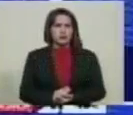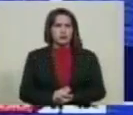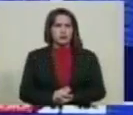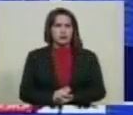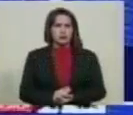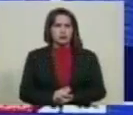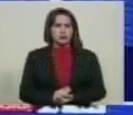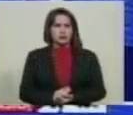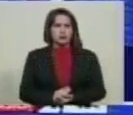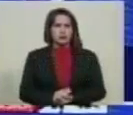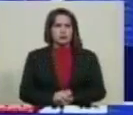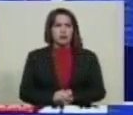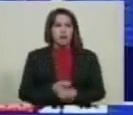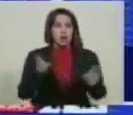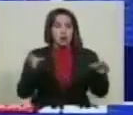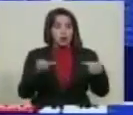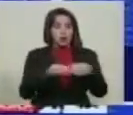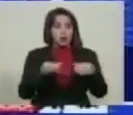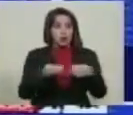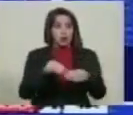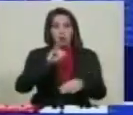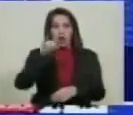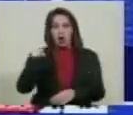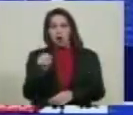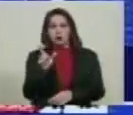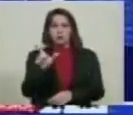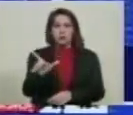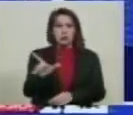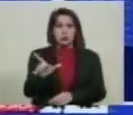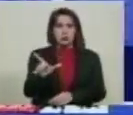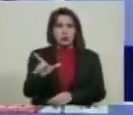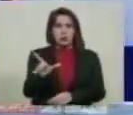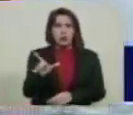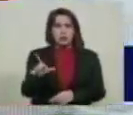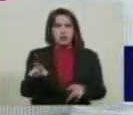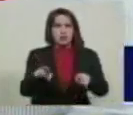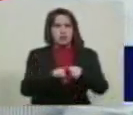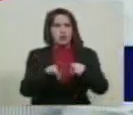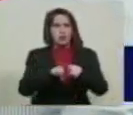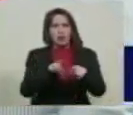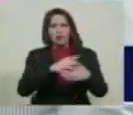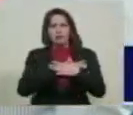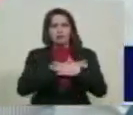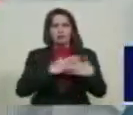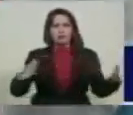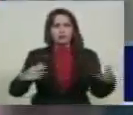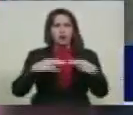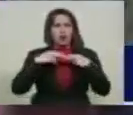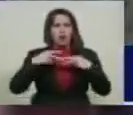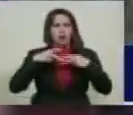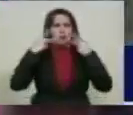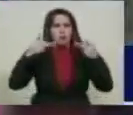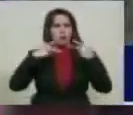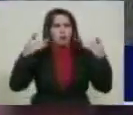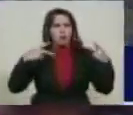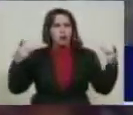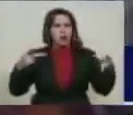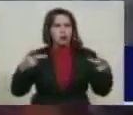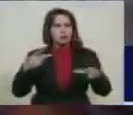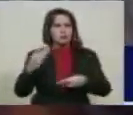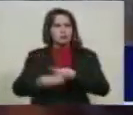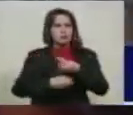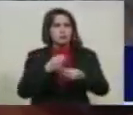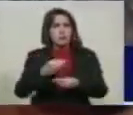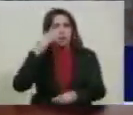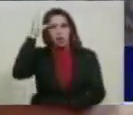y la JPSUV es la expresión del poder popular, del poder de la conciencia, de la Venezuela